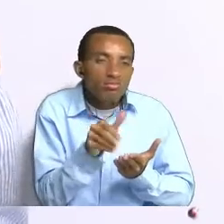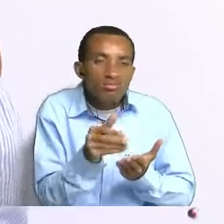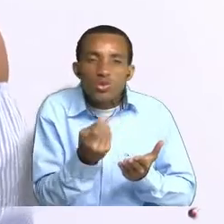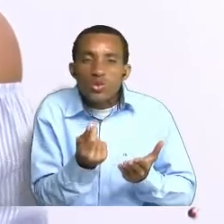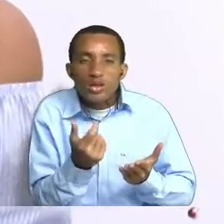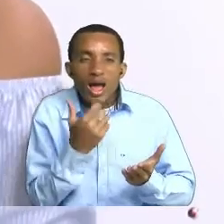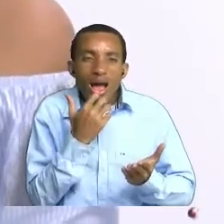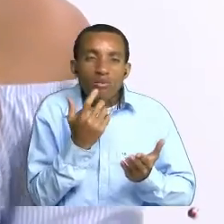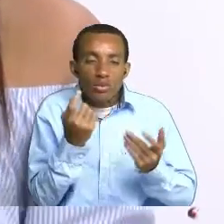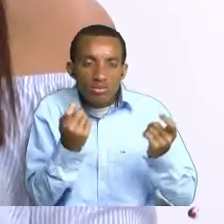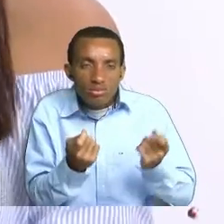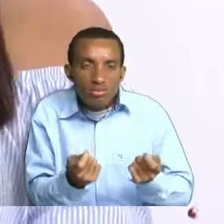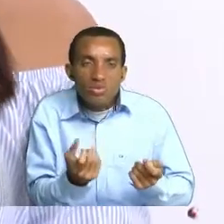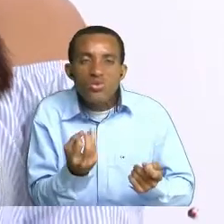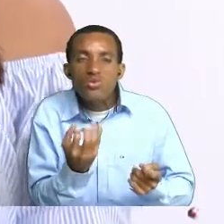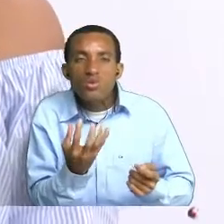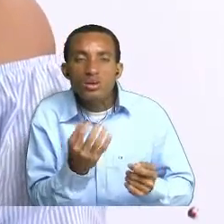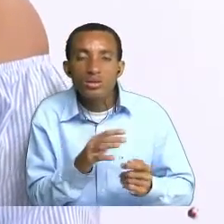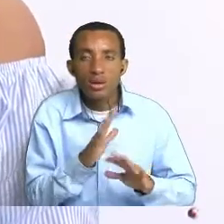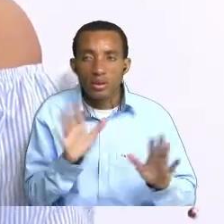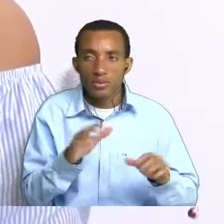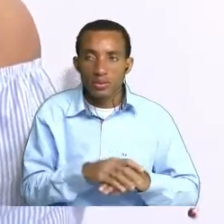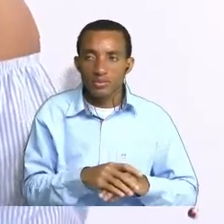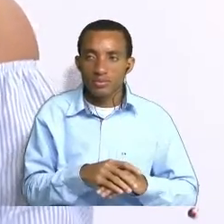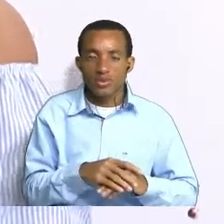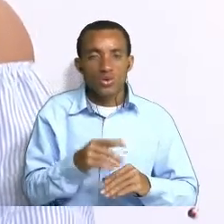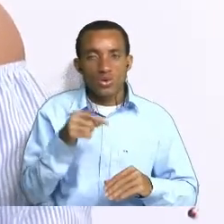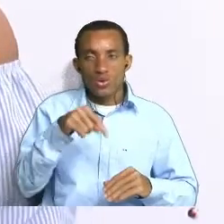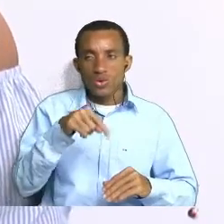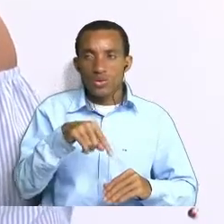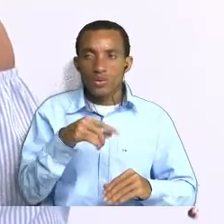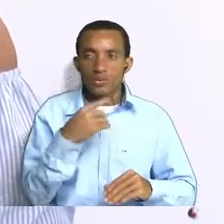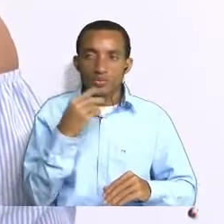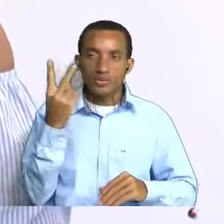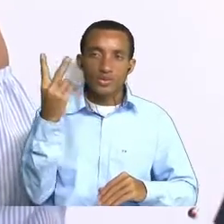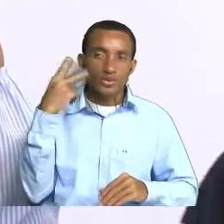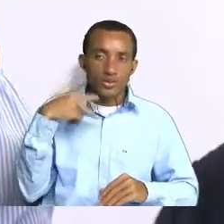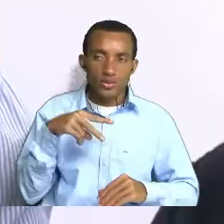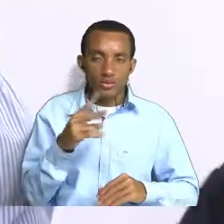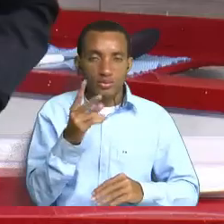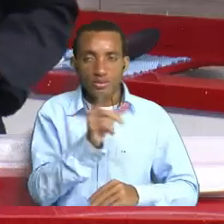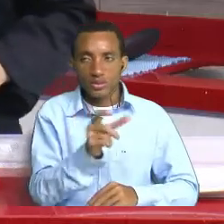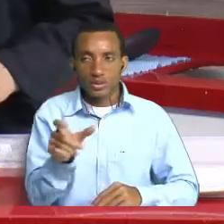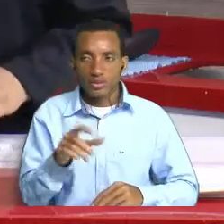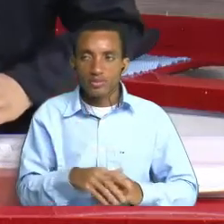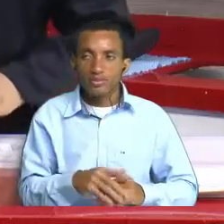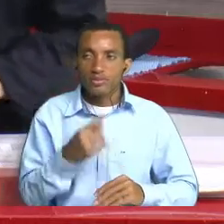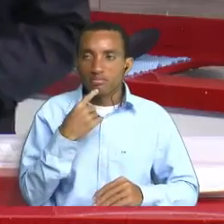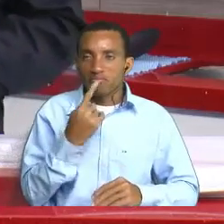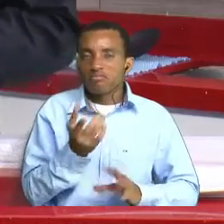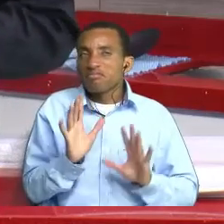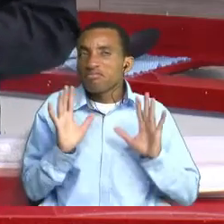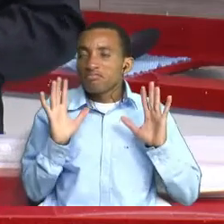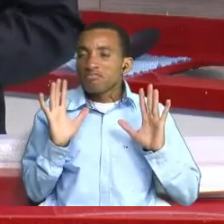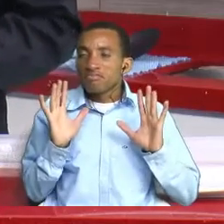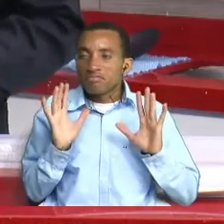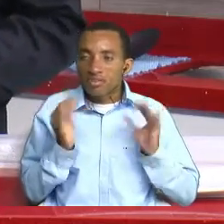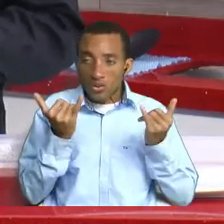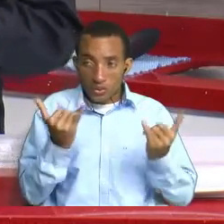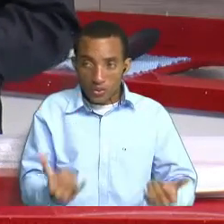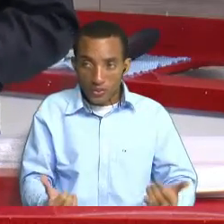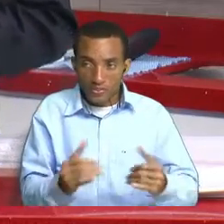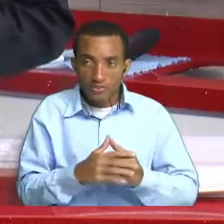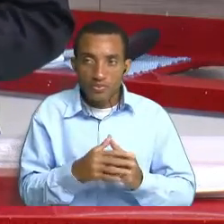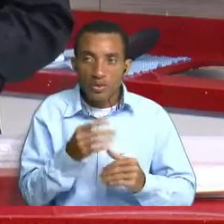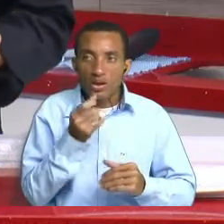ocasión como en cuanto está oscilando el valor de esta receta del día de hoy para dos personas y que te digo el día de hoy esta receta está